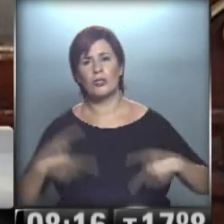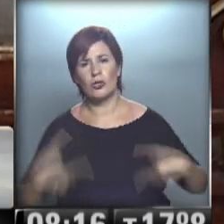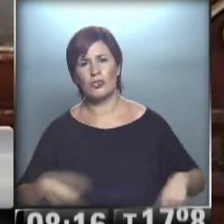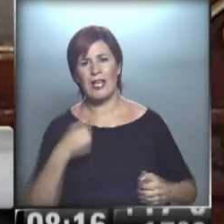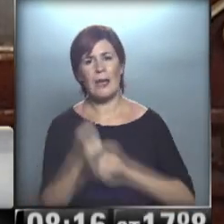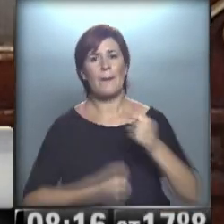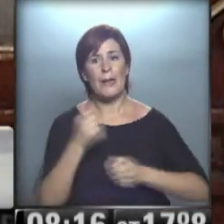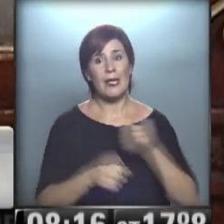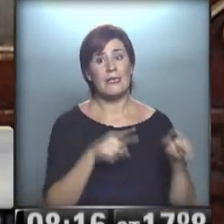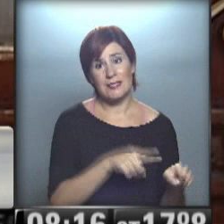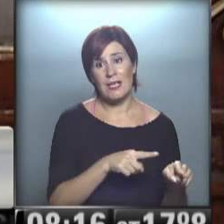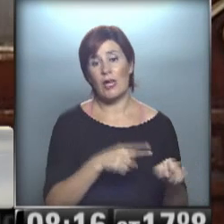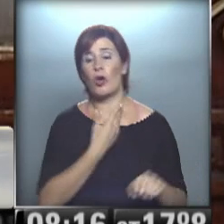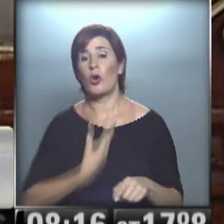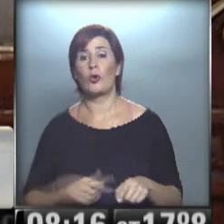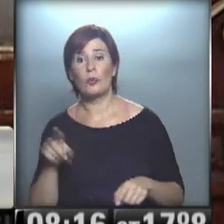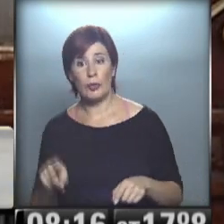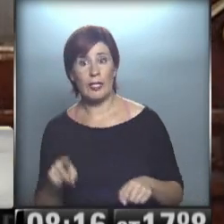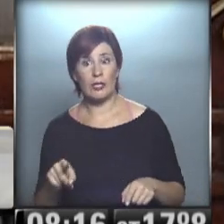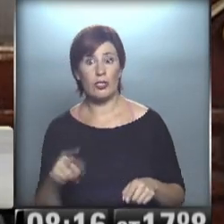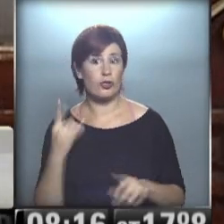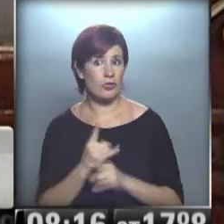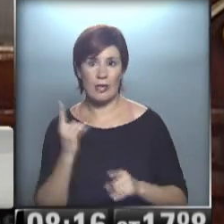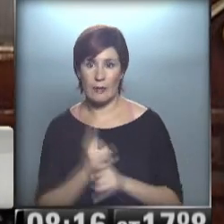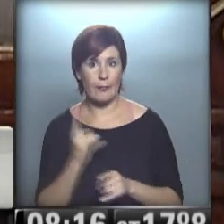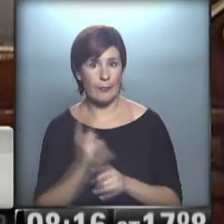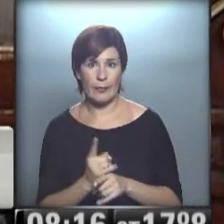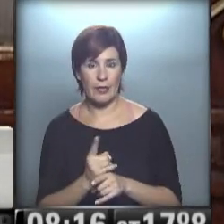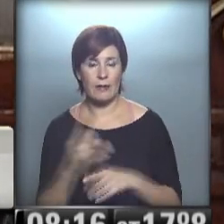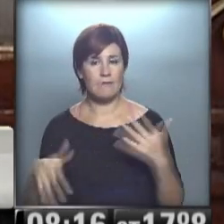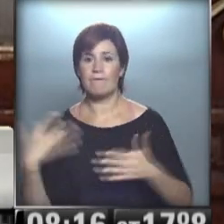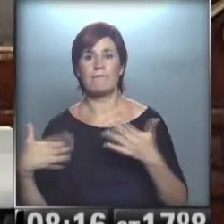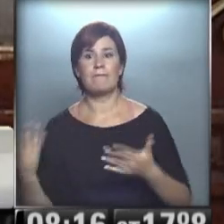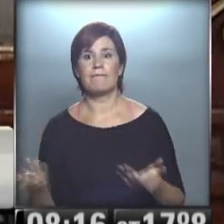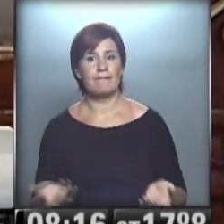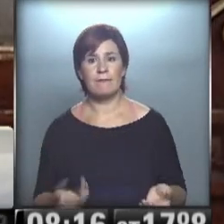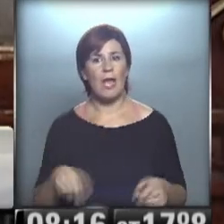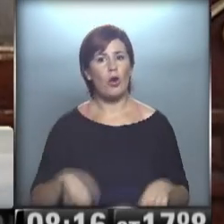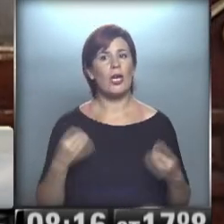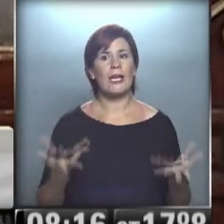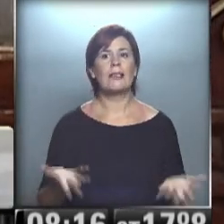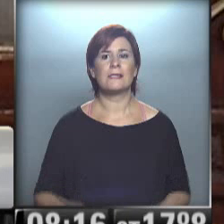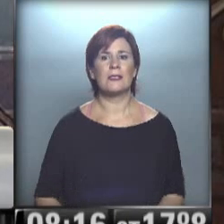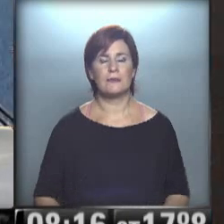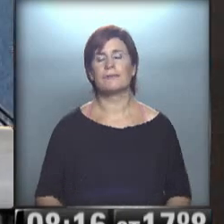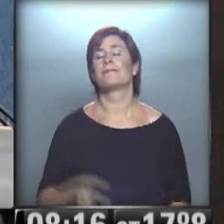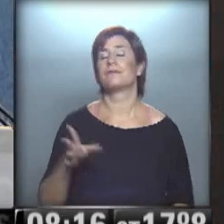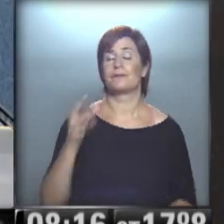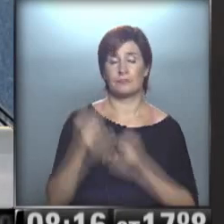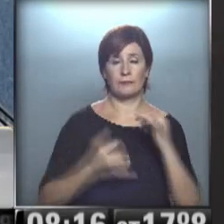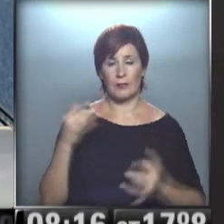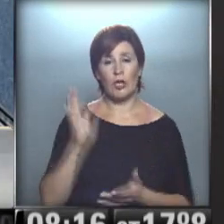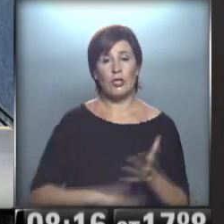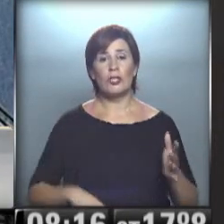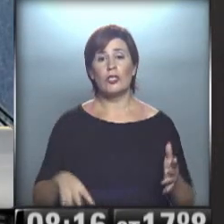gobierno siempre ha tenido políticas activas en ese aspecto. ¿Qué van a hacer ahora ante esta situación? Mire, respecto al